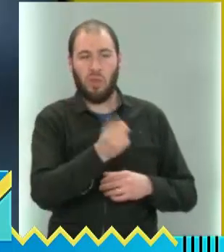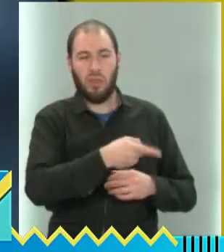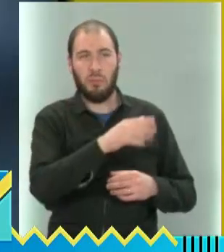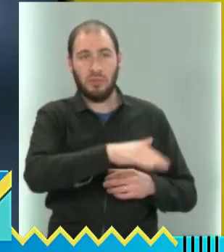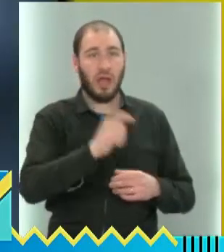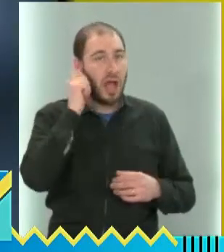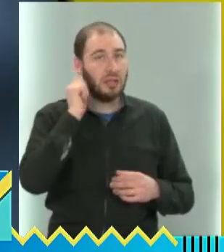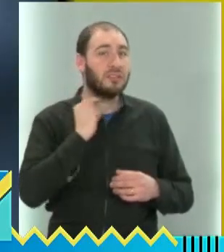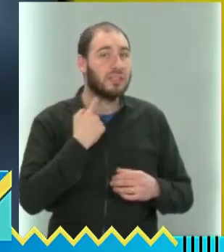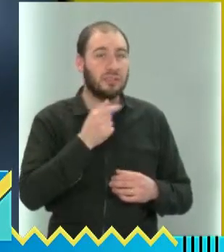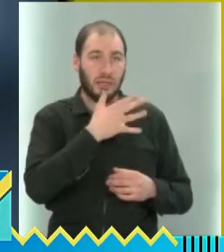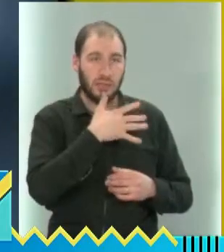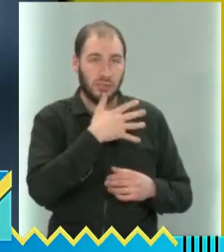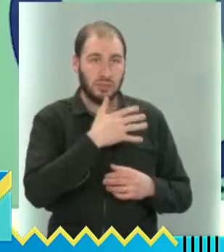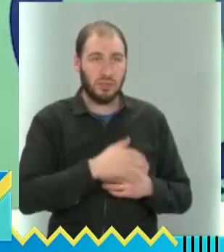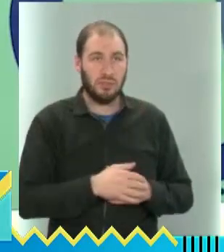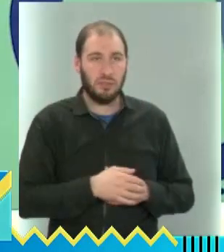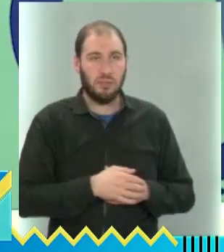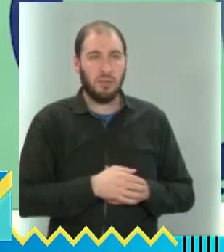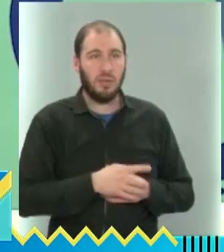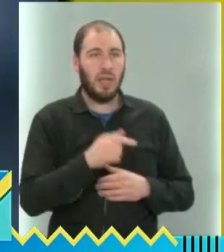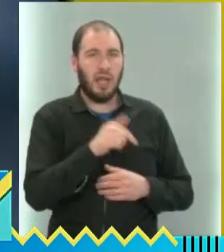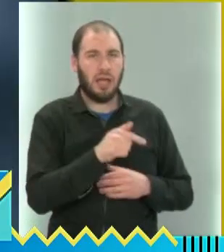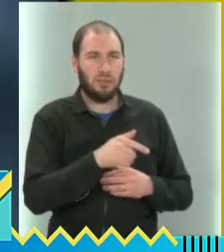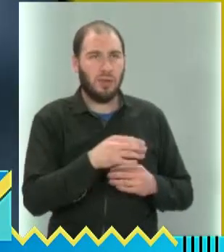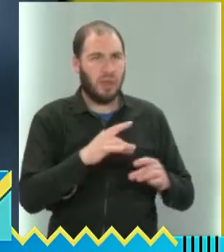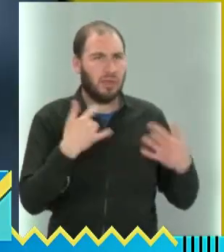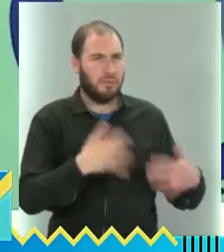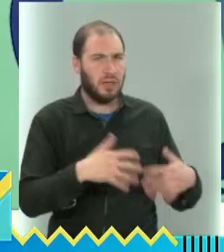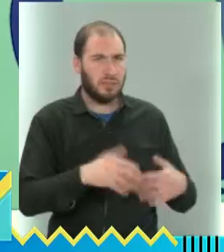chicos de 13 años, de 14 años. O sea, esto es